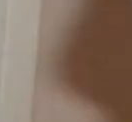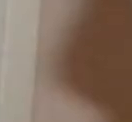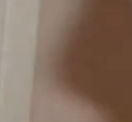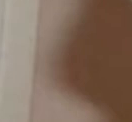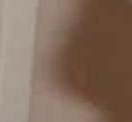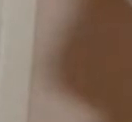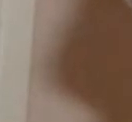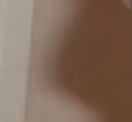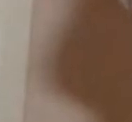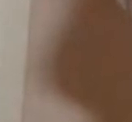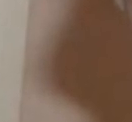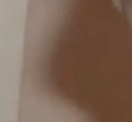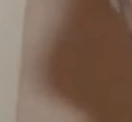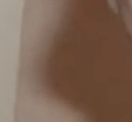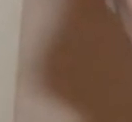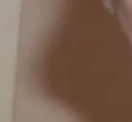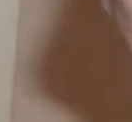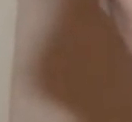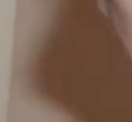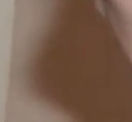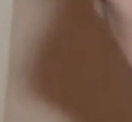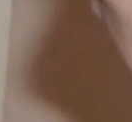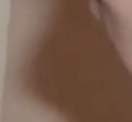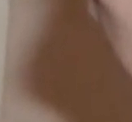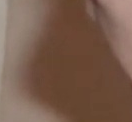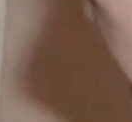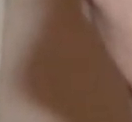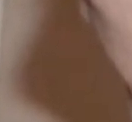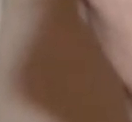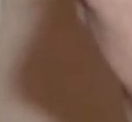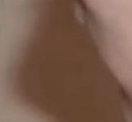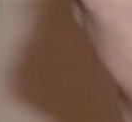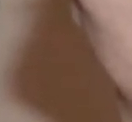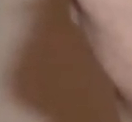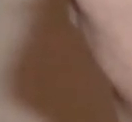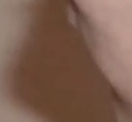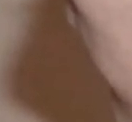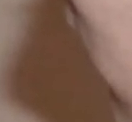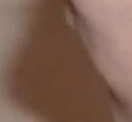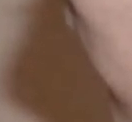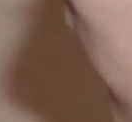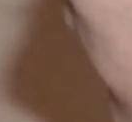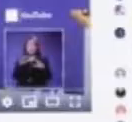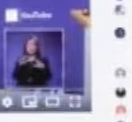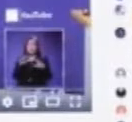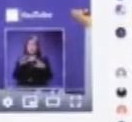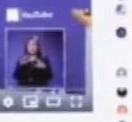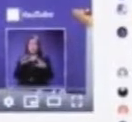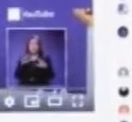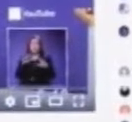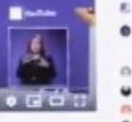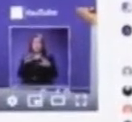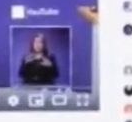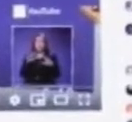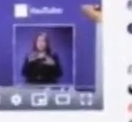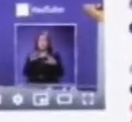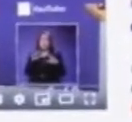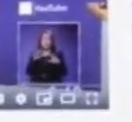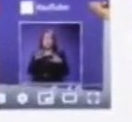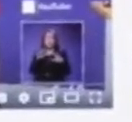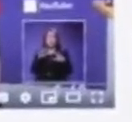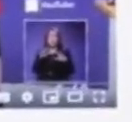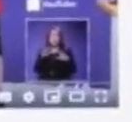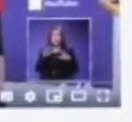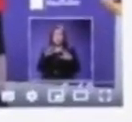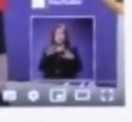los contenidos y sobre la desinformación que ha habido en el caso de algunos canales de televisión no encontrado por los padres en el primer día de estas